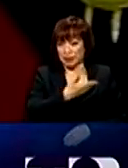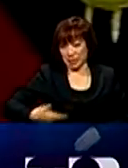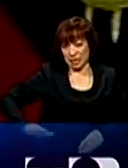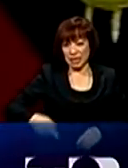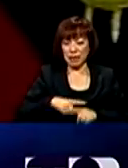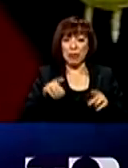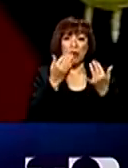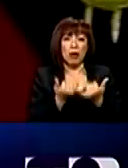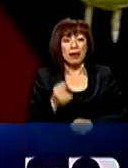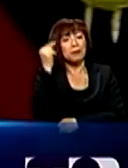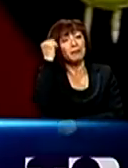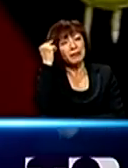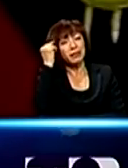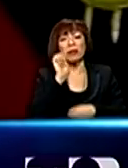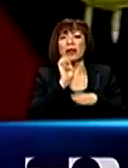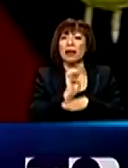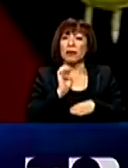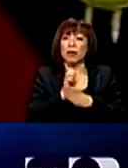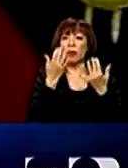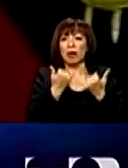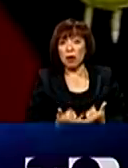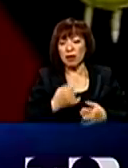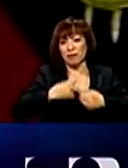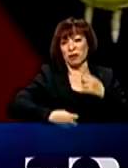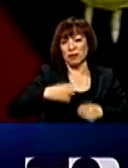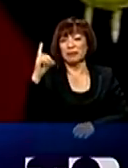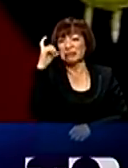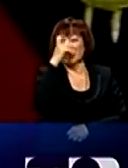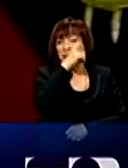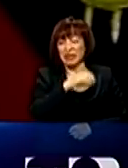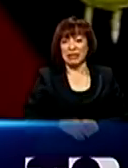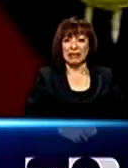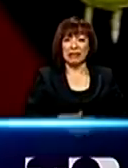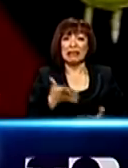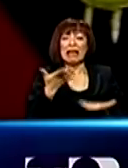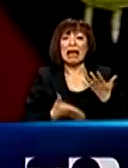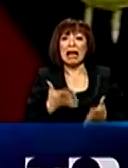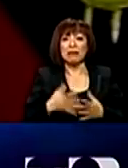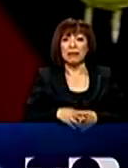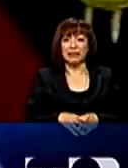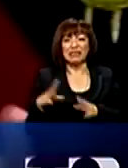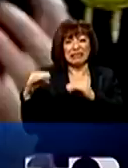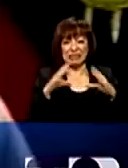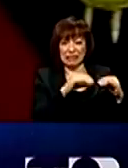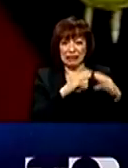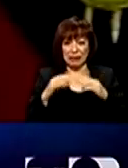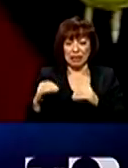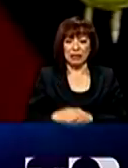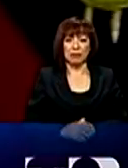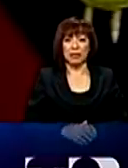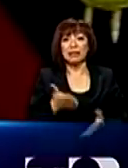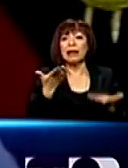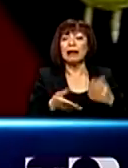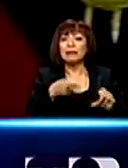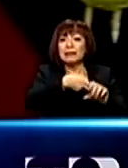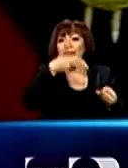esta inestabilidad. No me voy a prestar a que se abone a rumores de muerte cruzada, de renuncia del presidente o